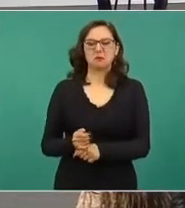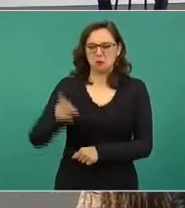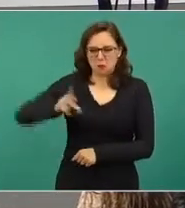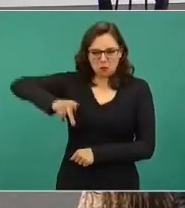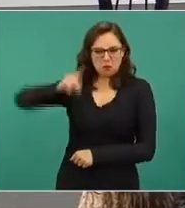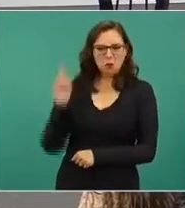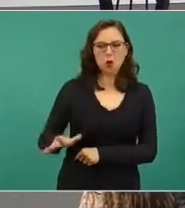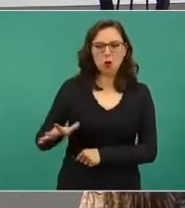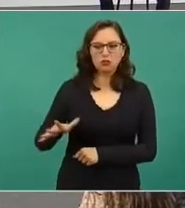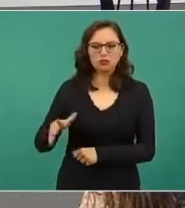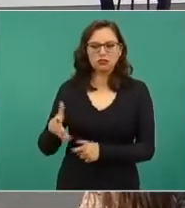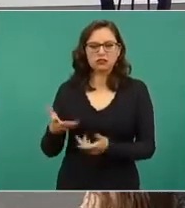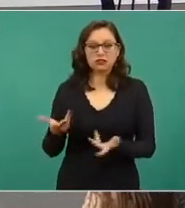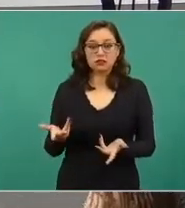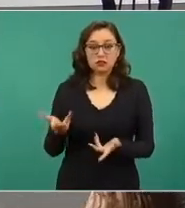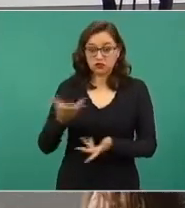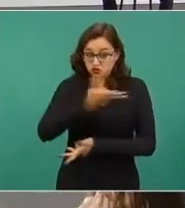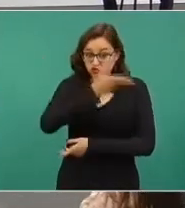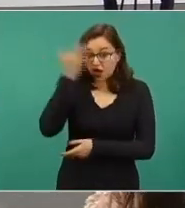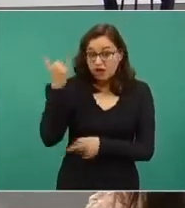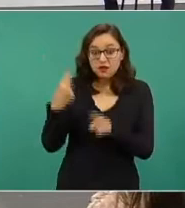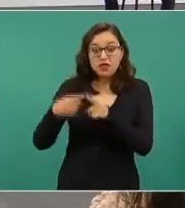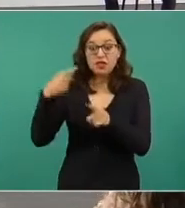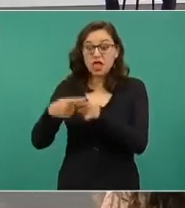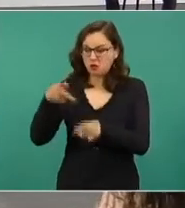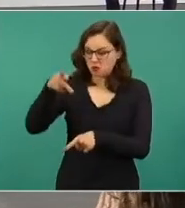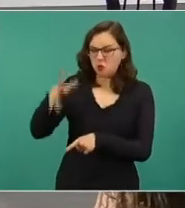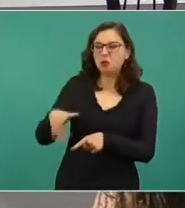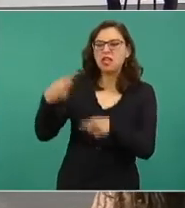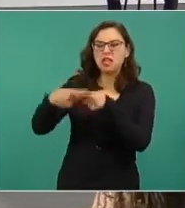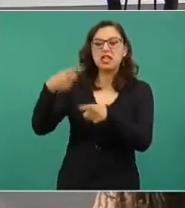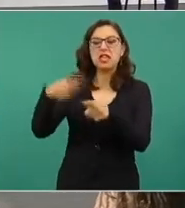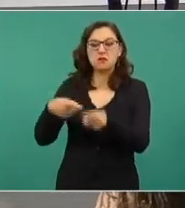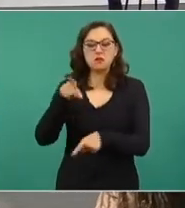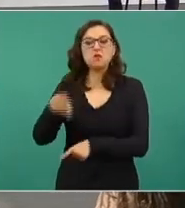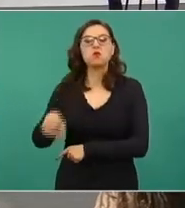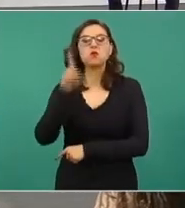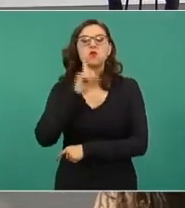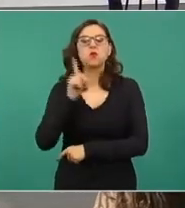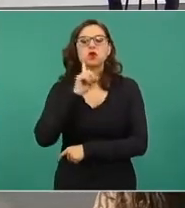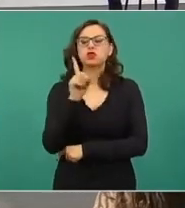¿no saben quién es? La sopilota,